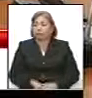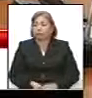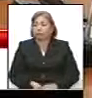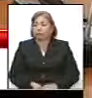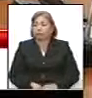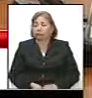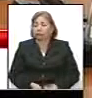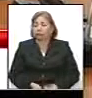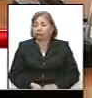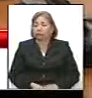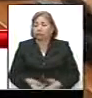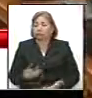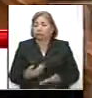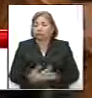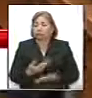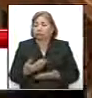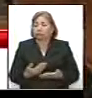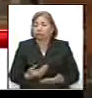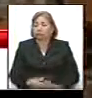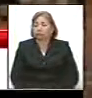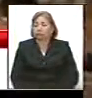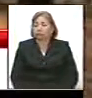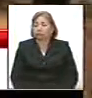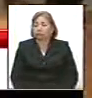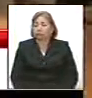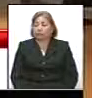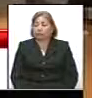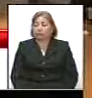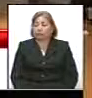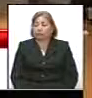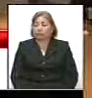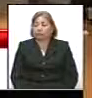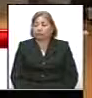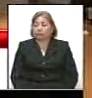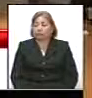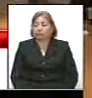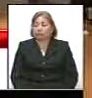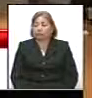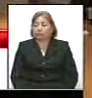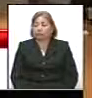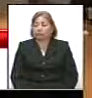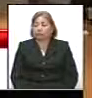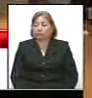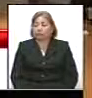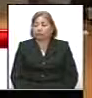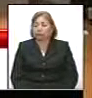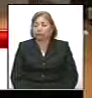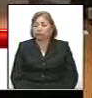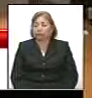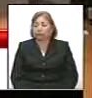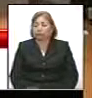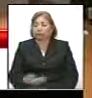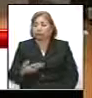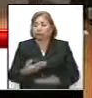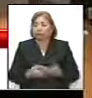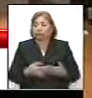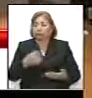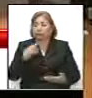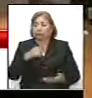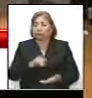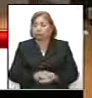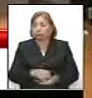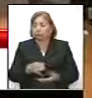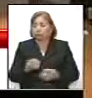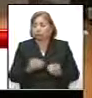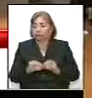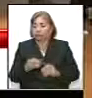congresista, ponernos en orden con esto. Por favor, el tema es que a nosotros habíamos conversado que ustedes iban a hacer llegar un expediente con